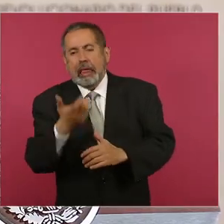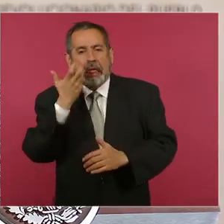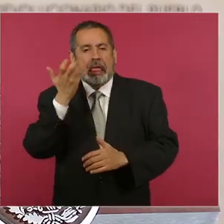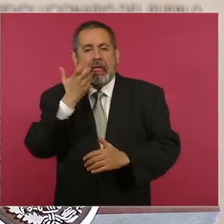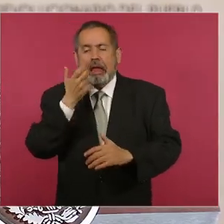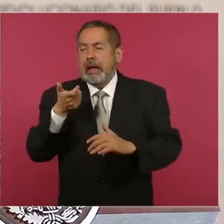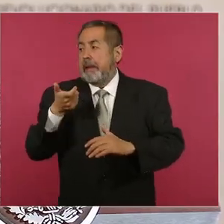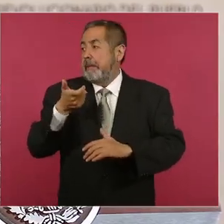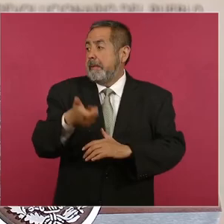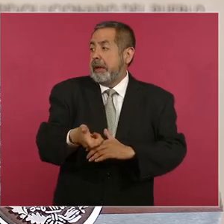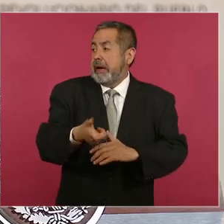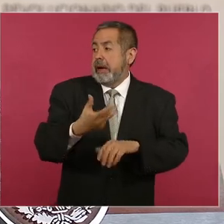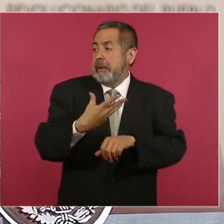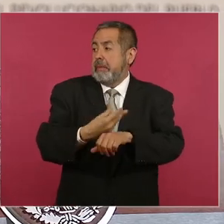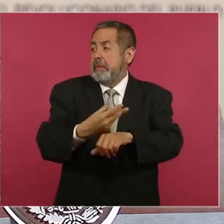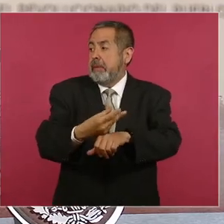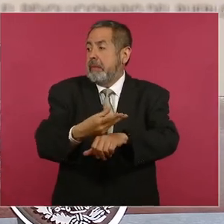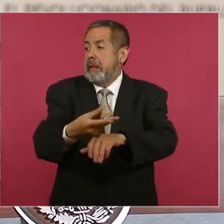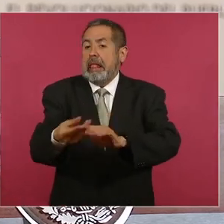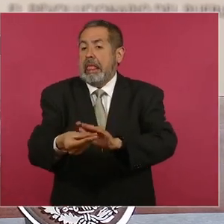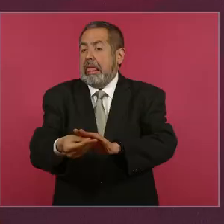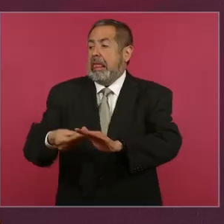justificar la corrupción.